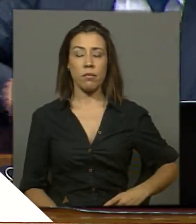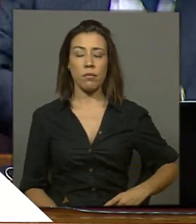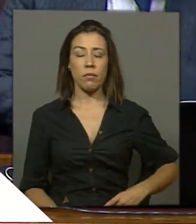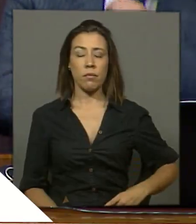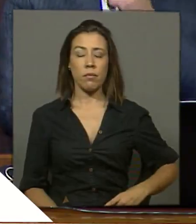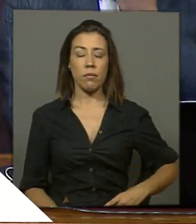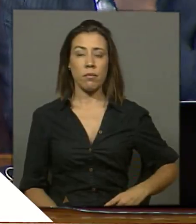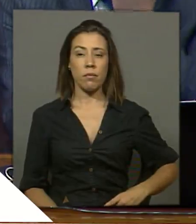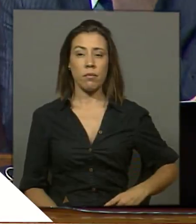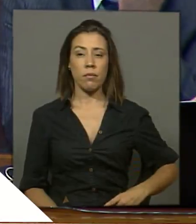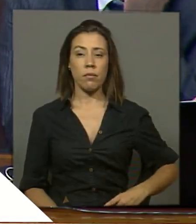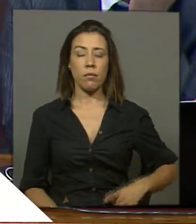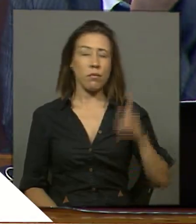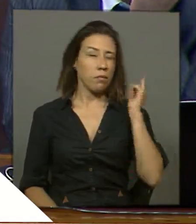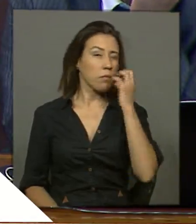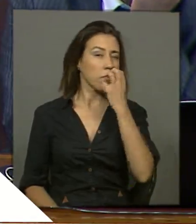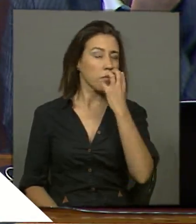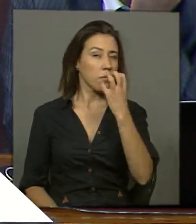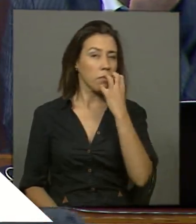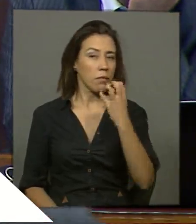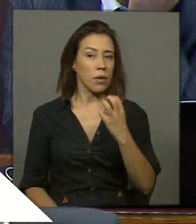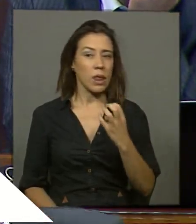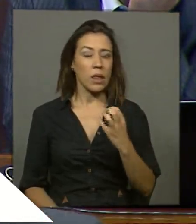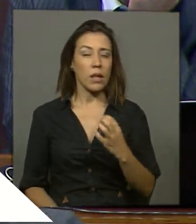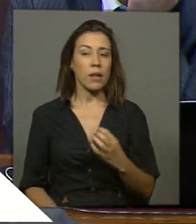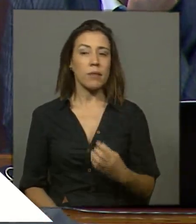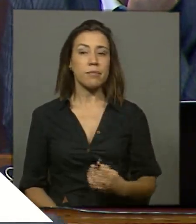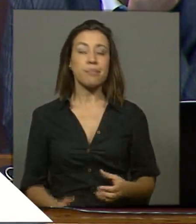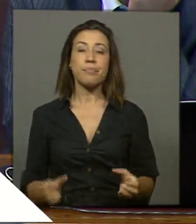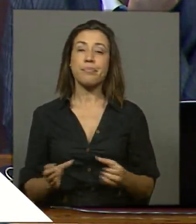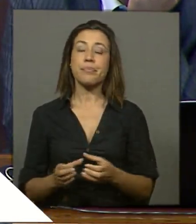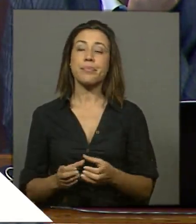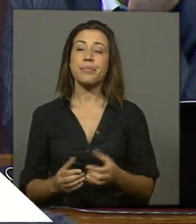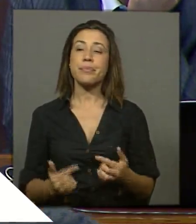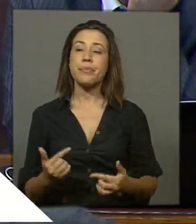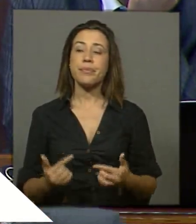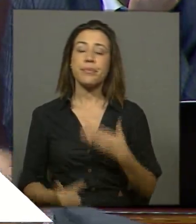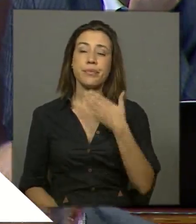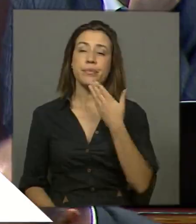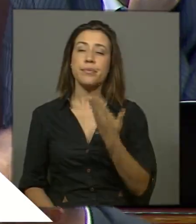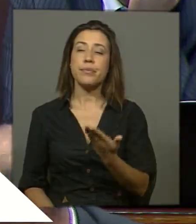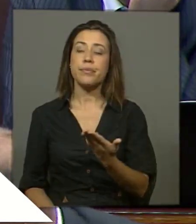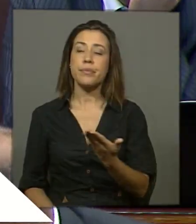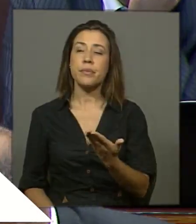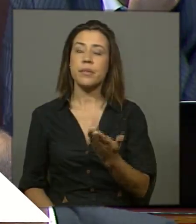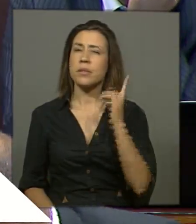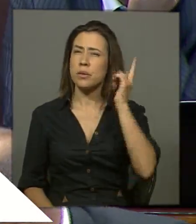diputado muy bien en el tiempo de las bancadas le voy a ofrecer la